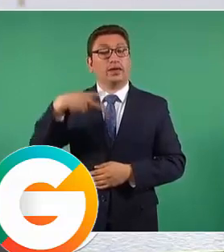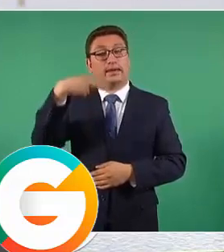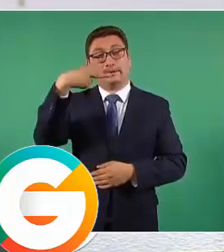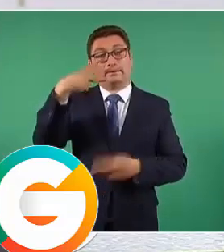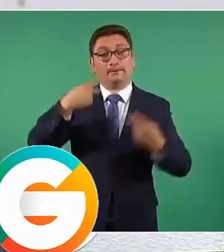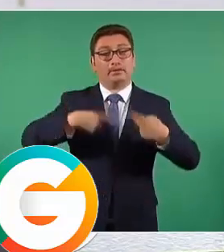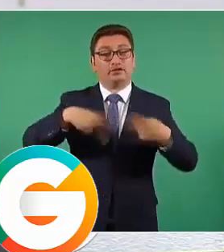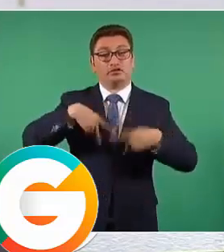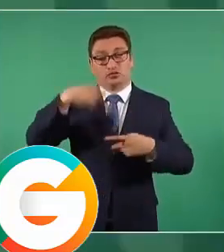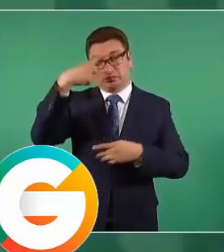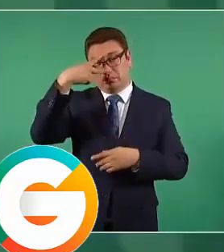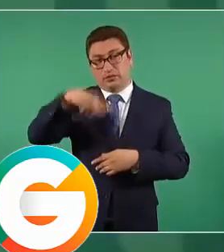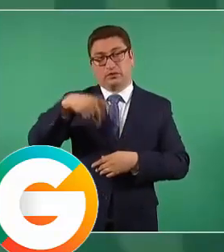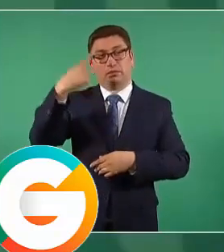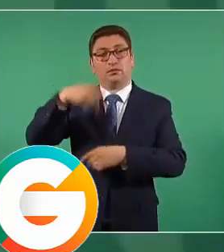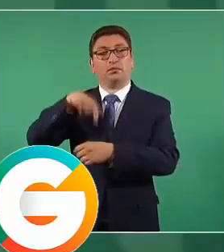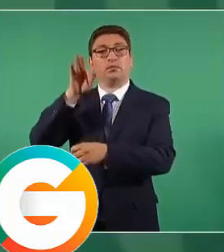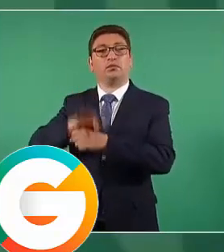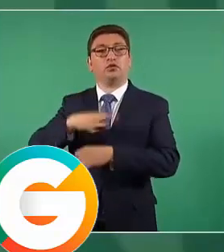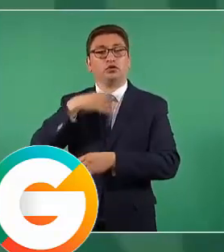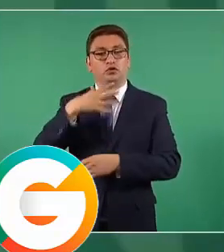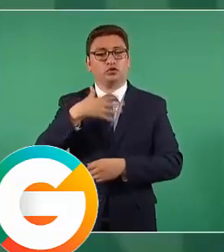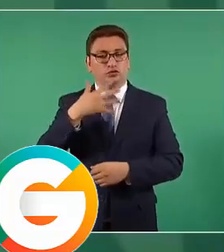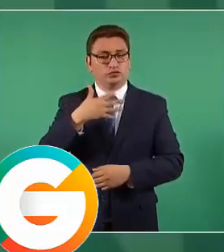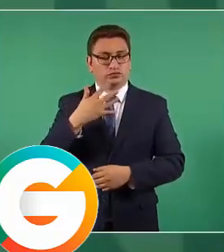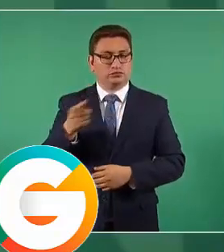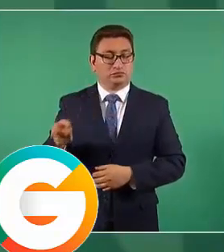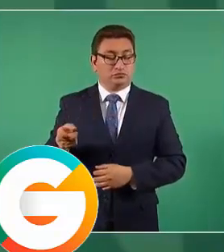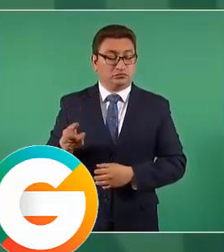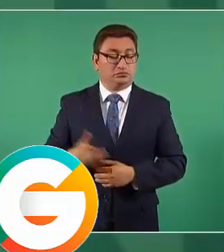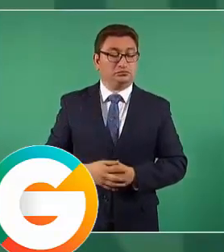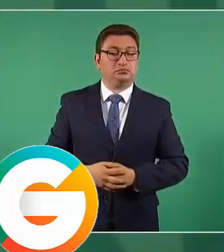Mexicanos en Favor de la Corrupción,